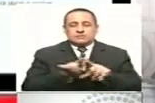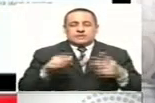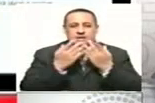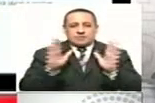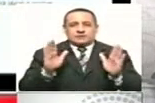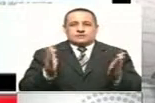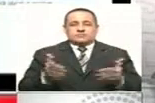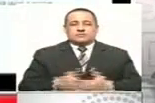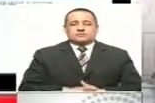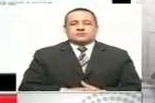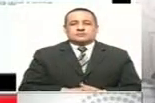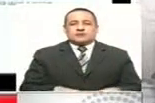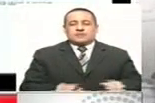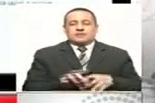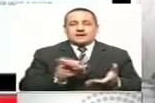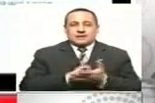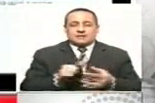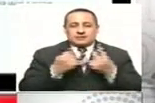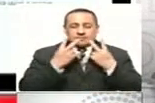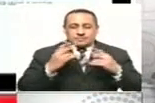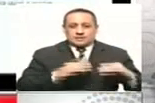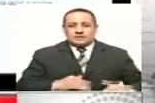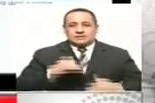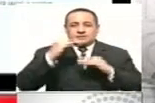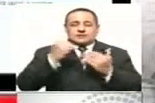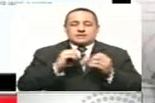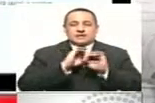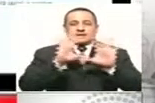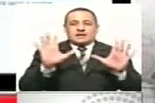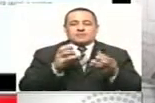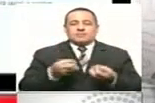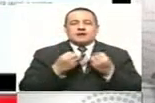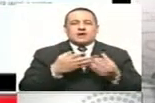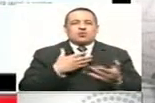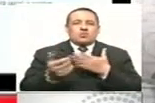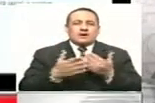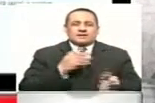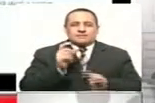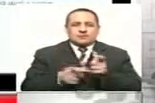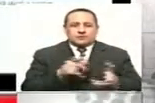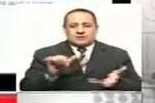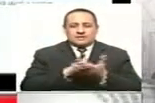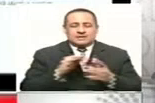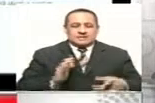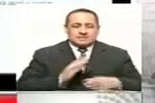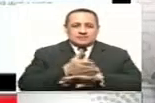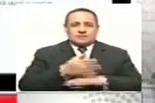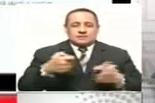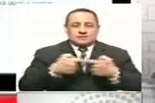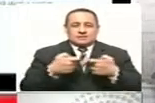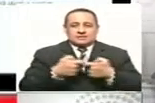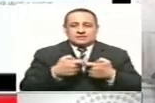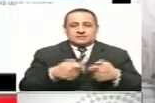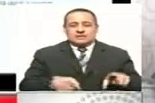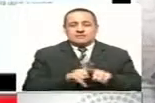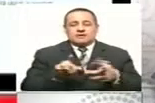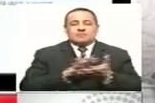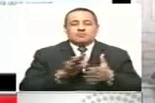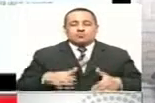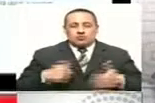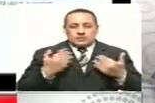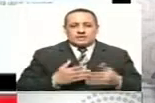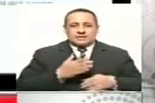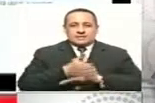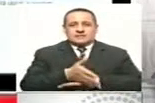abiertos, digamos. Esto también en el marco de la transparencia para que cualquier ciudadano por intermedio del Internet pueda